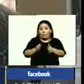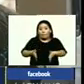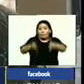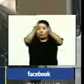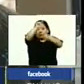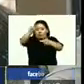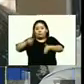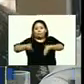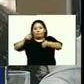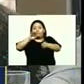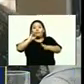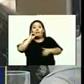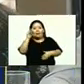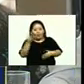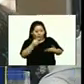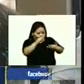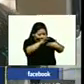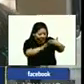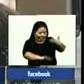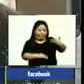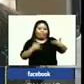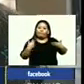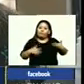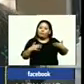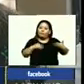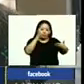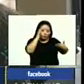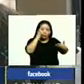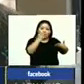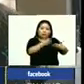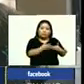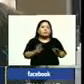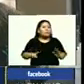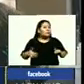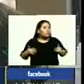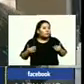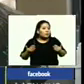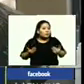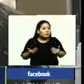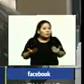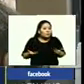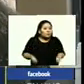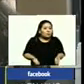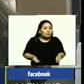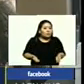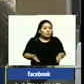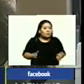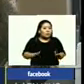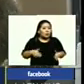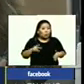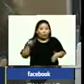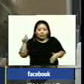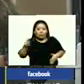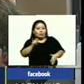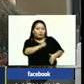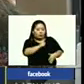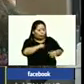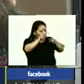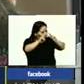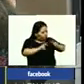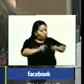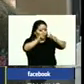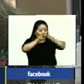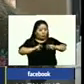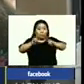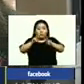tomen en serio estas cifras y que por oficio investiguen cada uno de estos casos